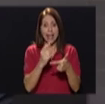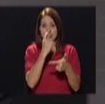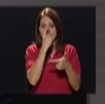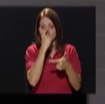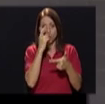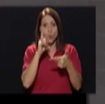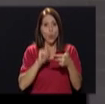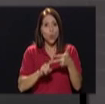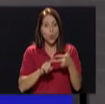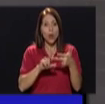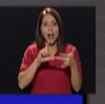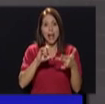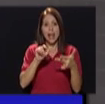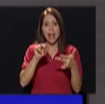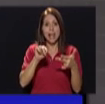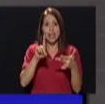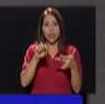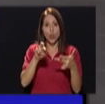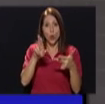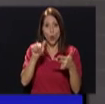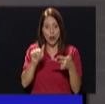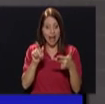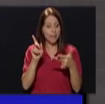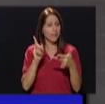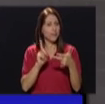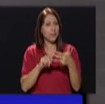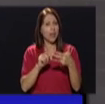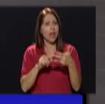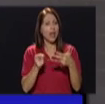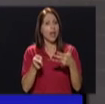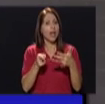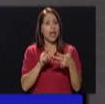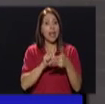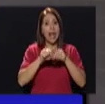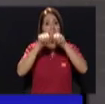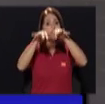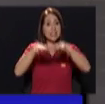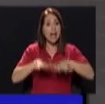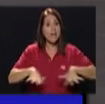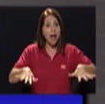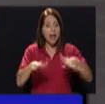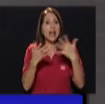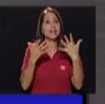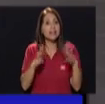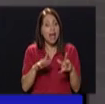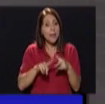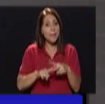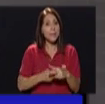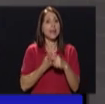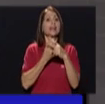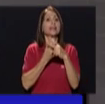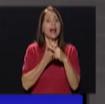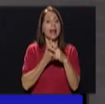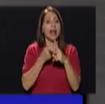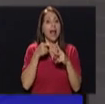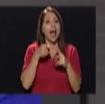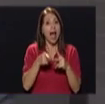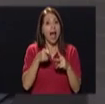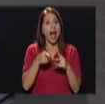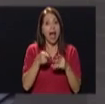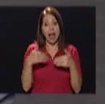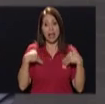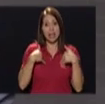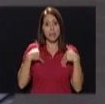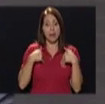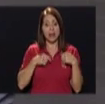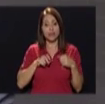Escazú, Lindora, por esa zona. Tengo entendido también que en la sabana ya empieza a presentarse un acercamiento